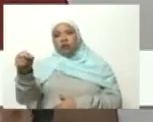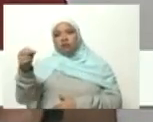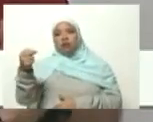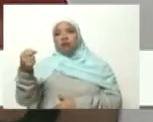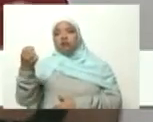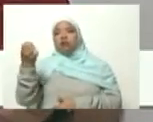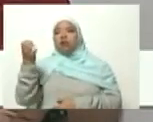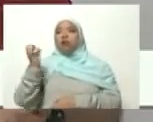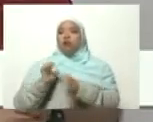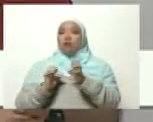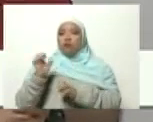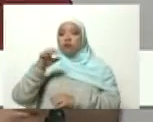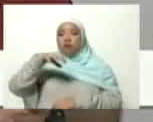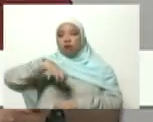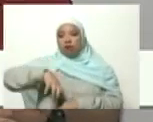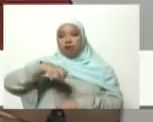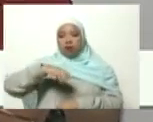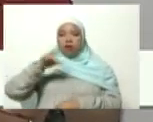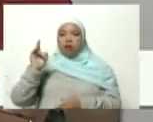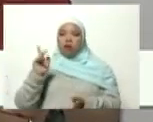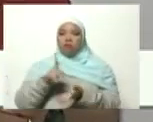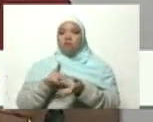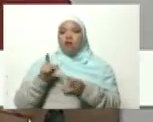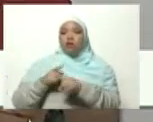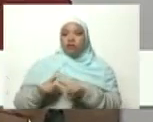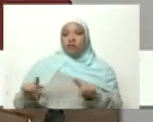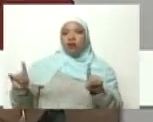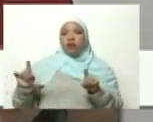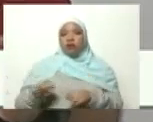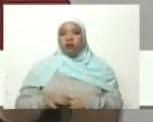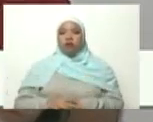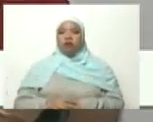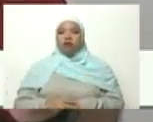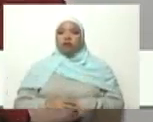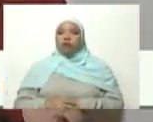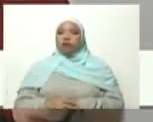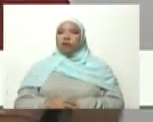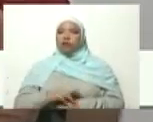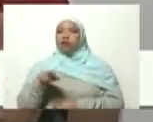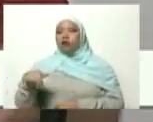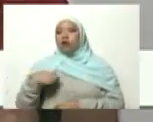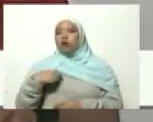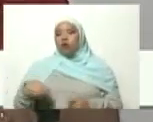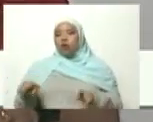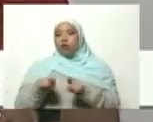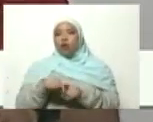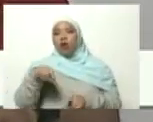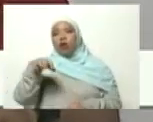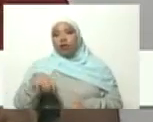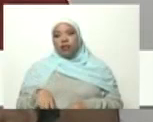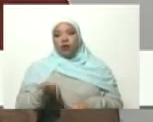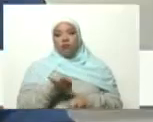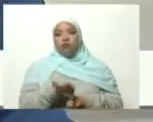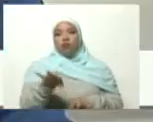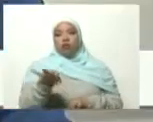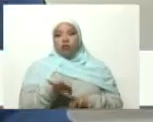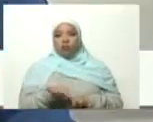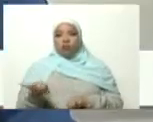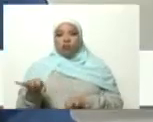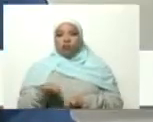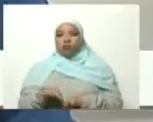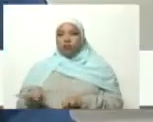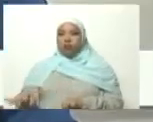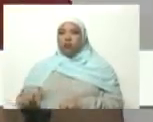porque cada estado tiene una particularidad distinta, ¿ves? Y no es lo mismo un estado que un municipio, ni